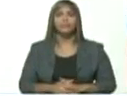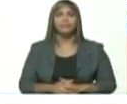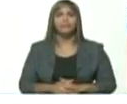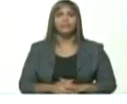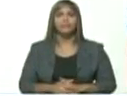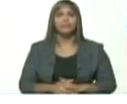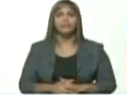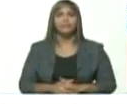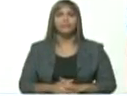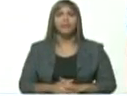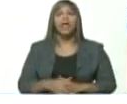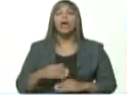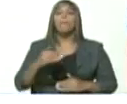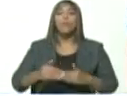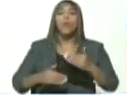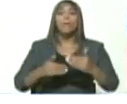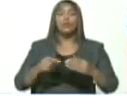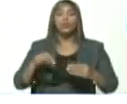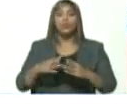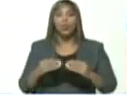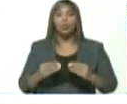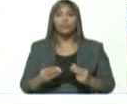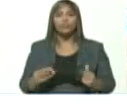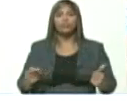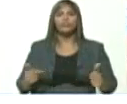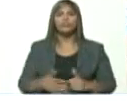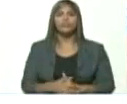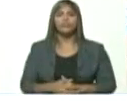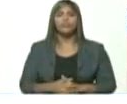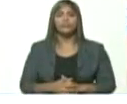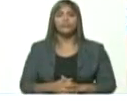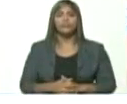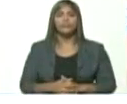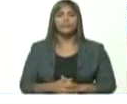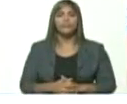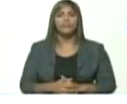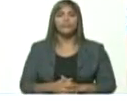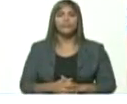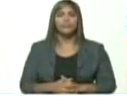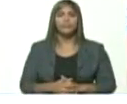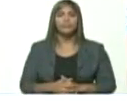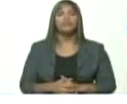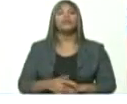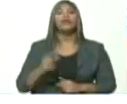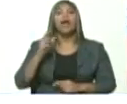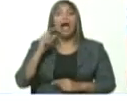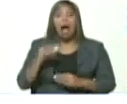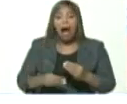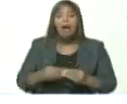Las cosas van fluyendo. Y lo que será, será.